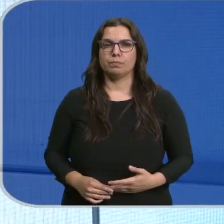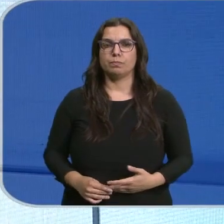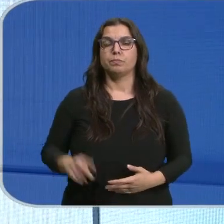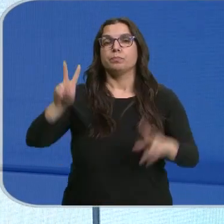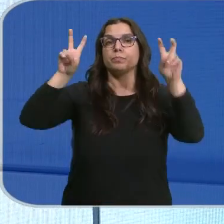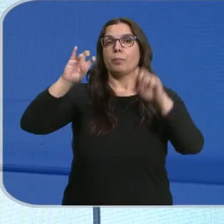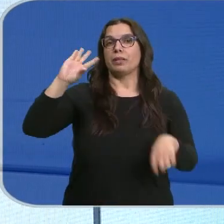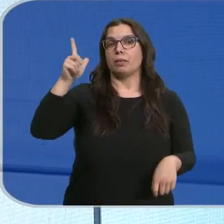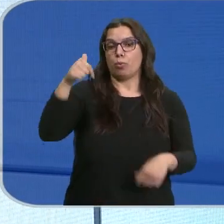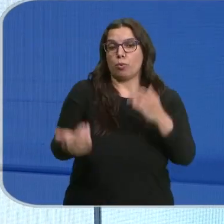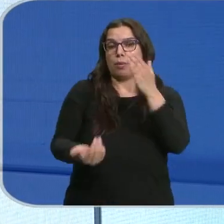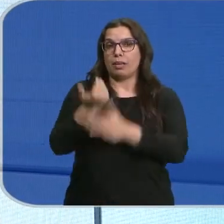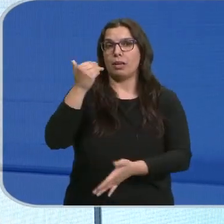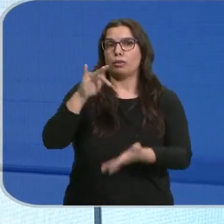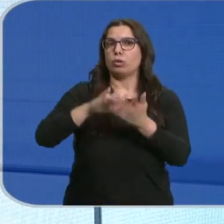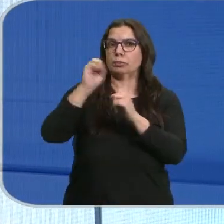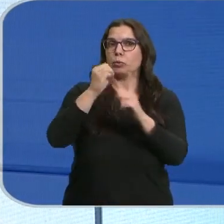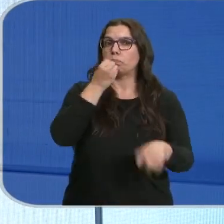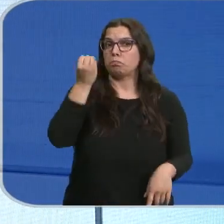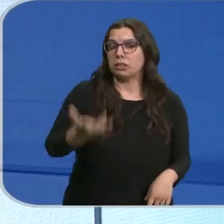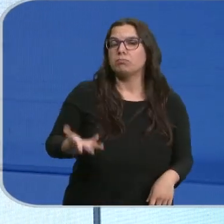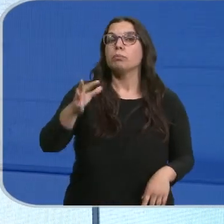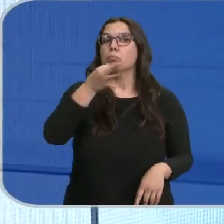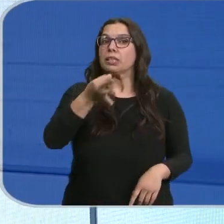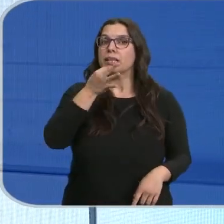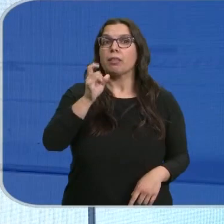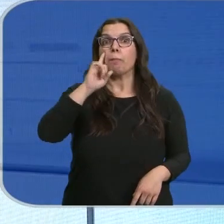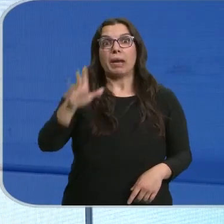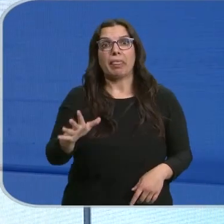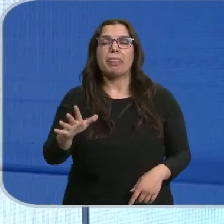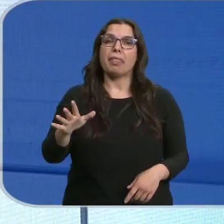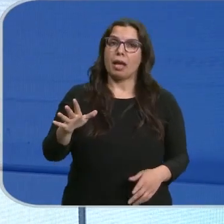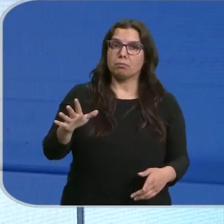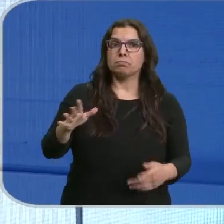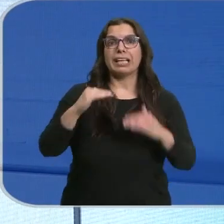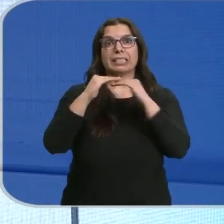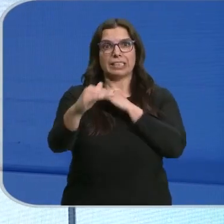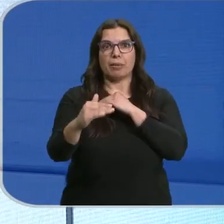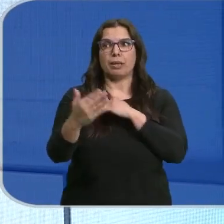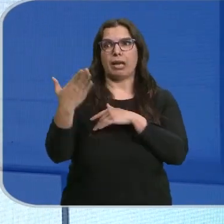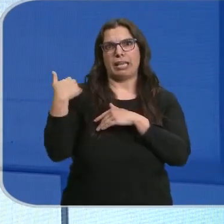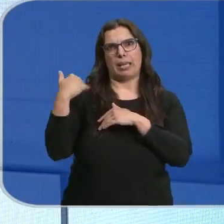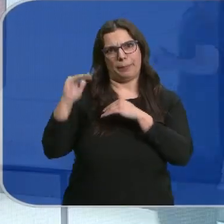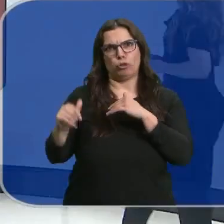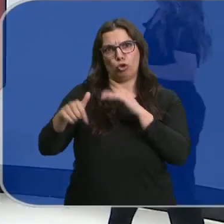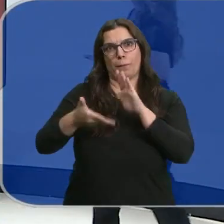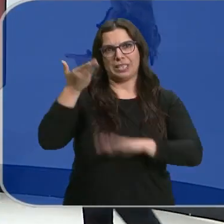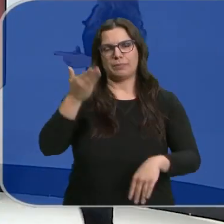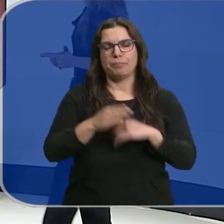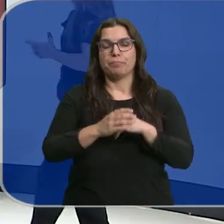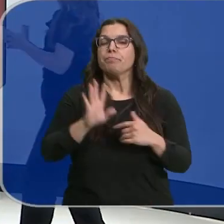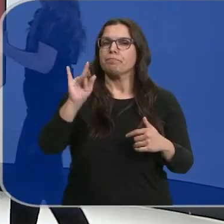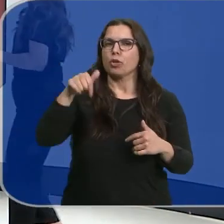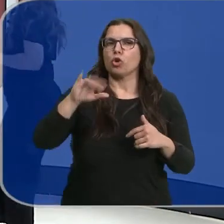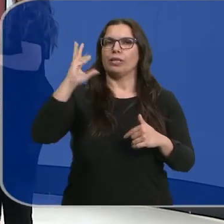En cuanto al tiempo, hoy hemos amanecido con buenas temperaturas y la tarde parece que va a ser sensiblemente más estable que la de ayer. Silvia. Sí, tenemos